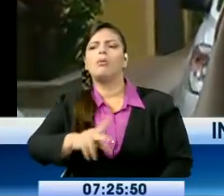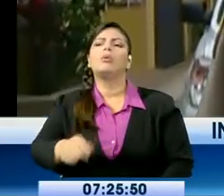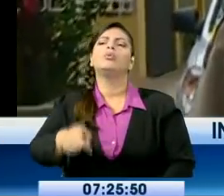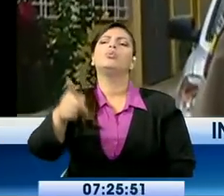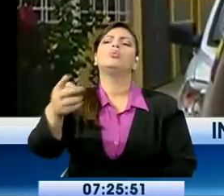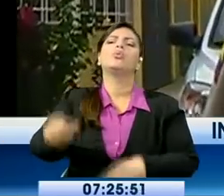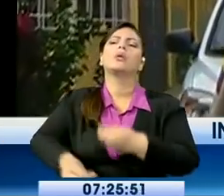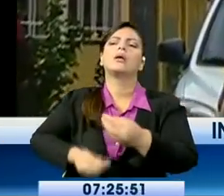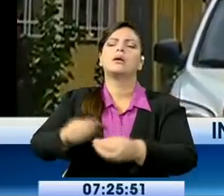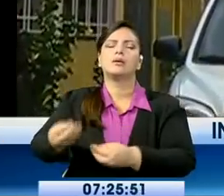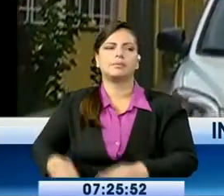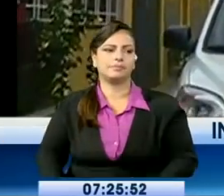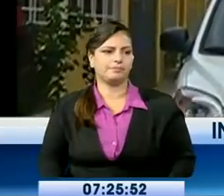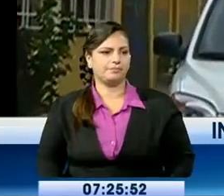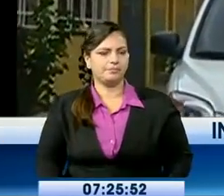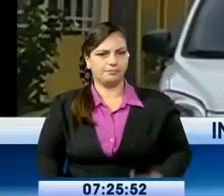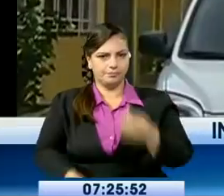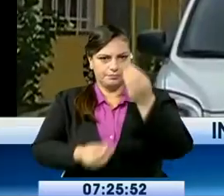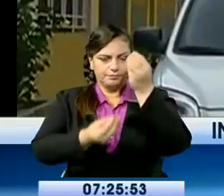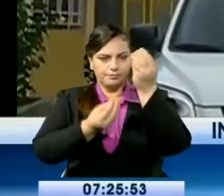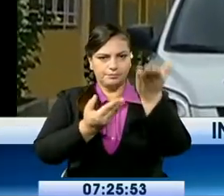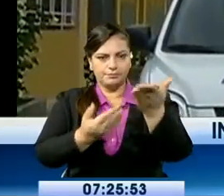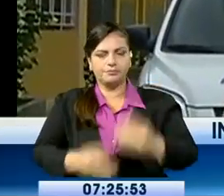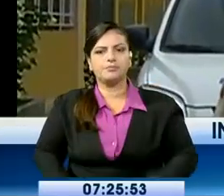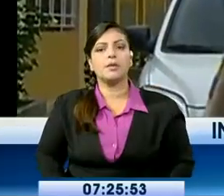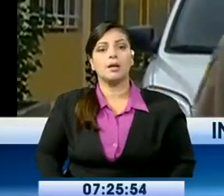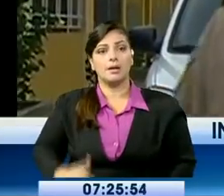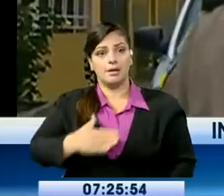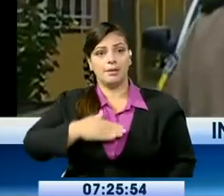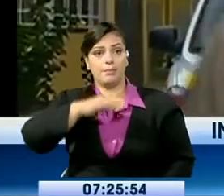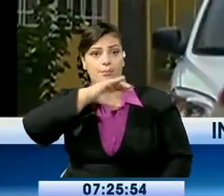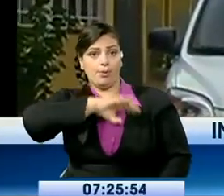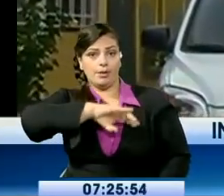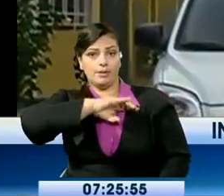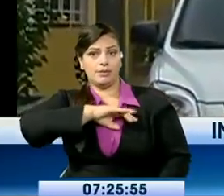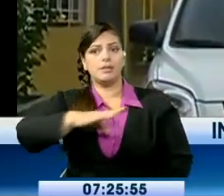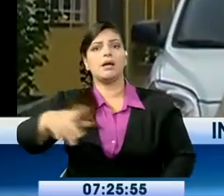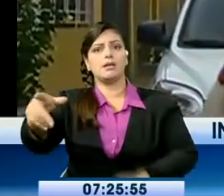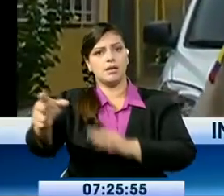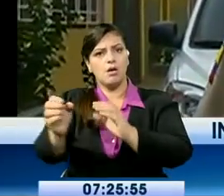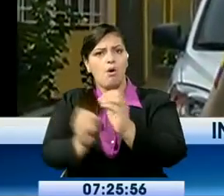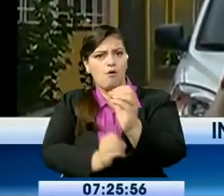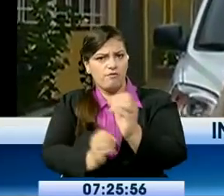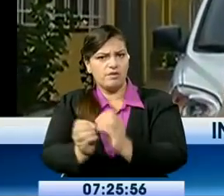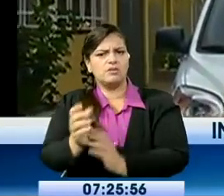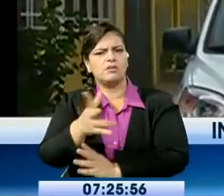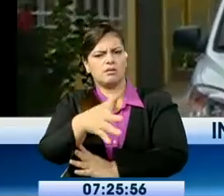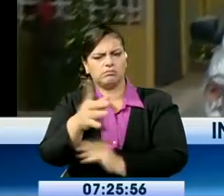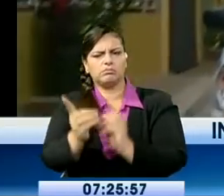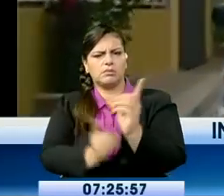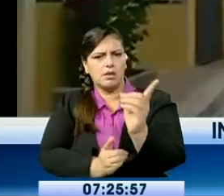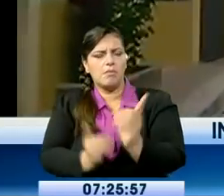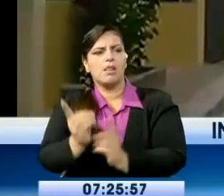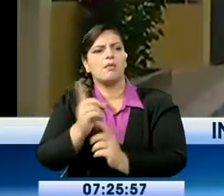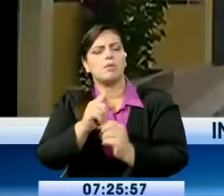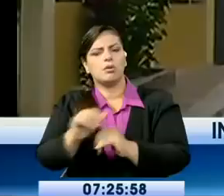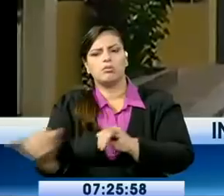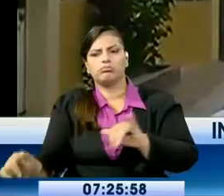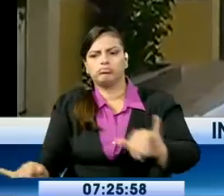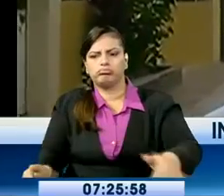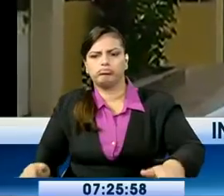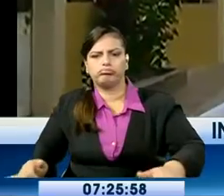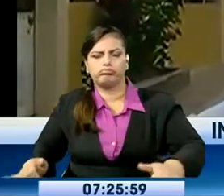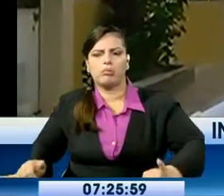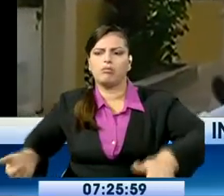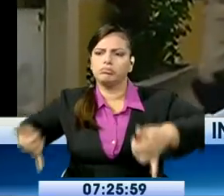análisis del delito donde recibimos todas las denuncias. Esperemos que todo esto que nos están informando va a ser analizado de